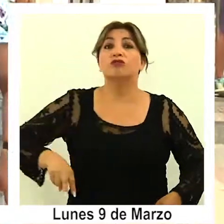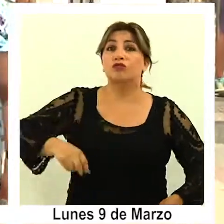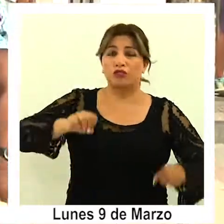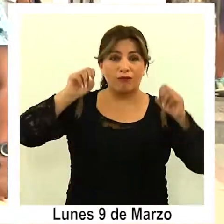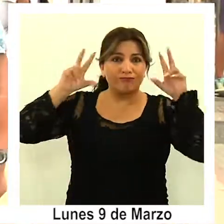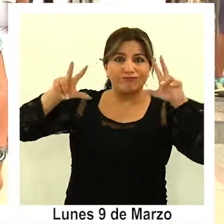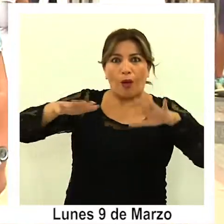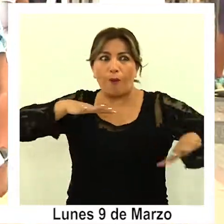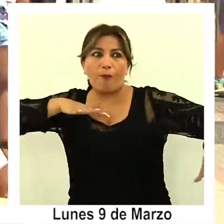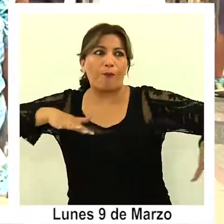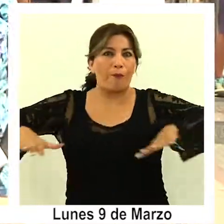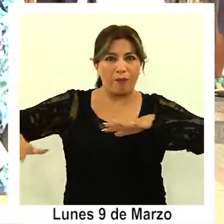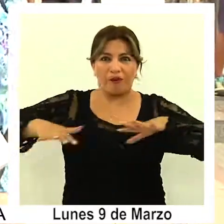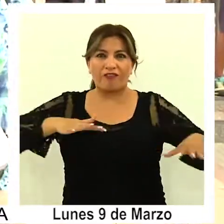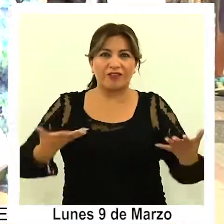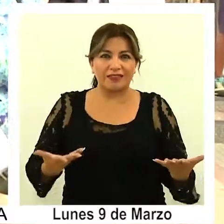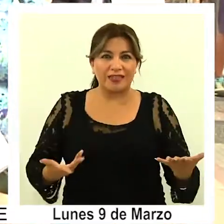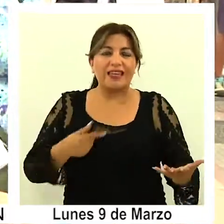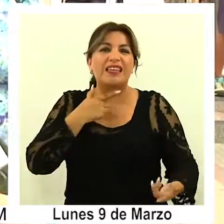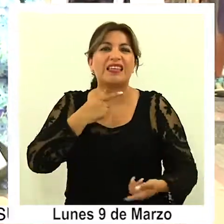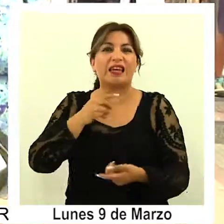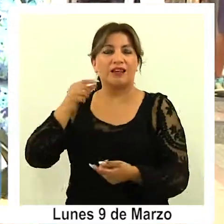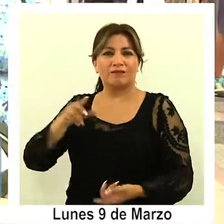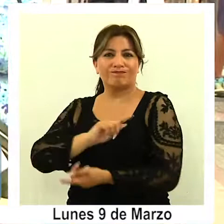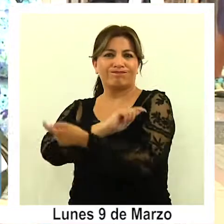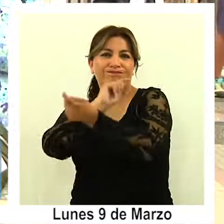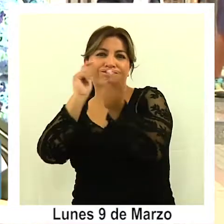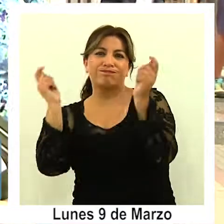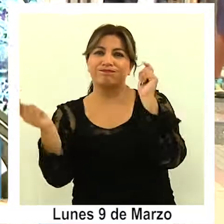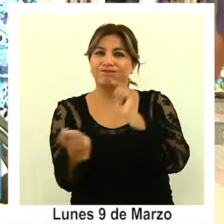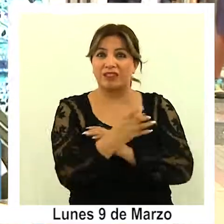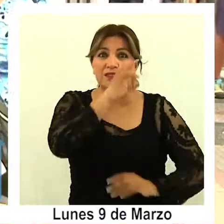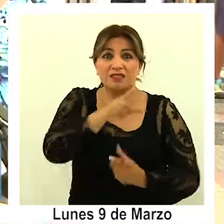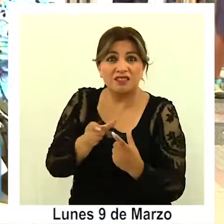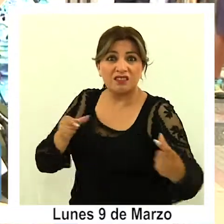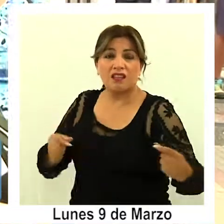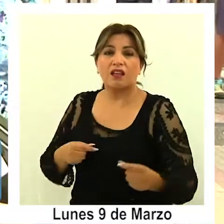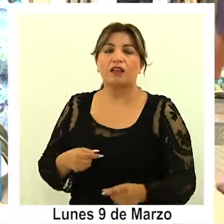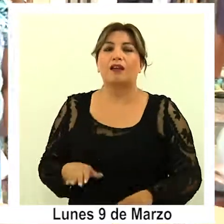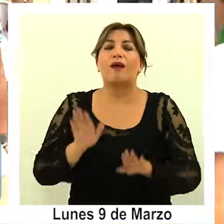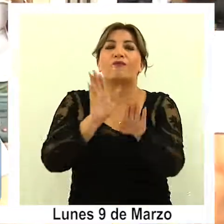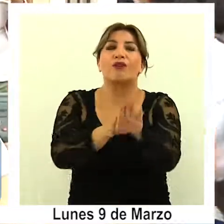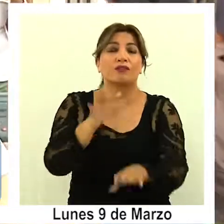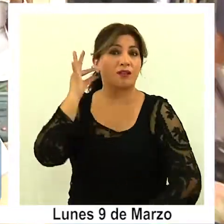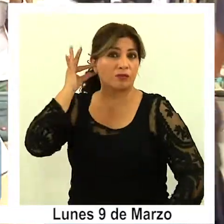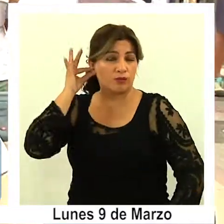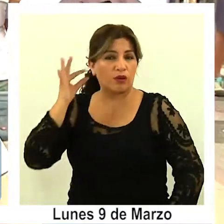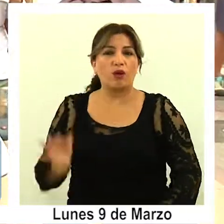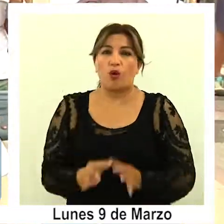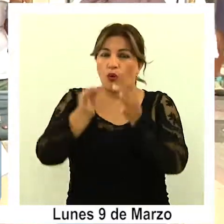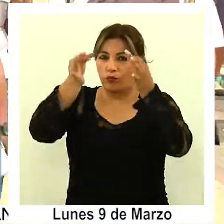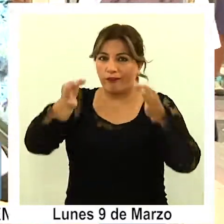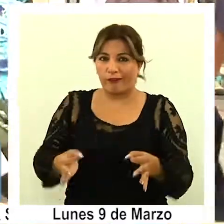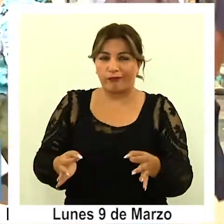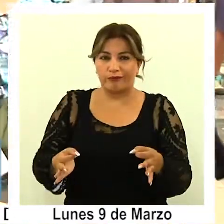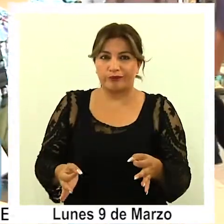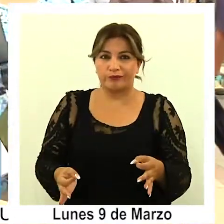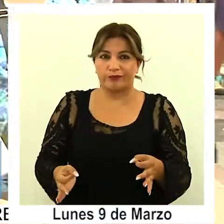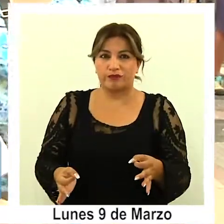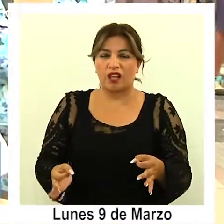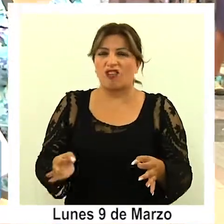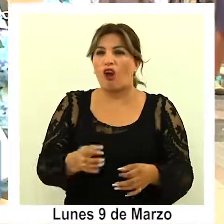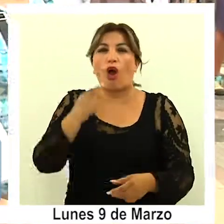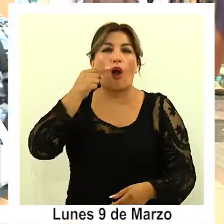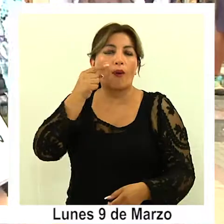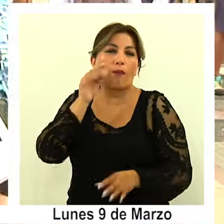mujer hemos despertado en un movimiento que quiere cambios radicales en nuestro país hacia la mujer educación